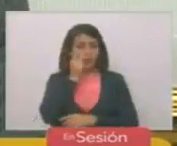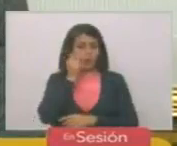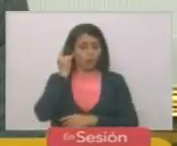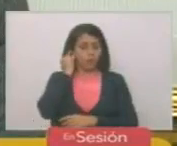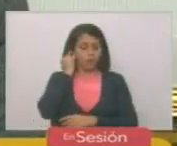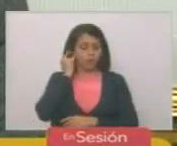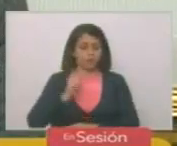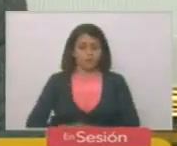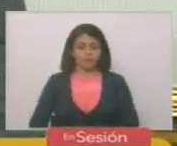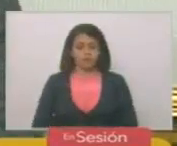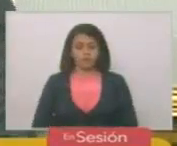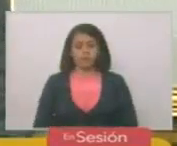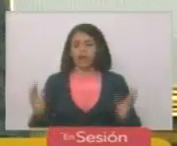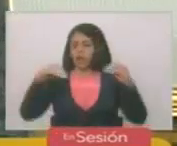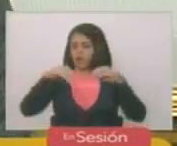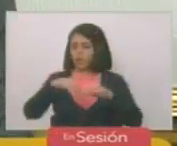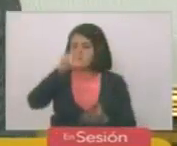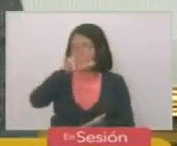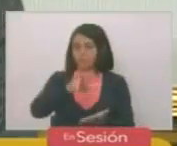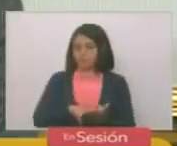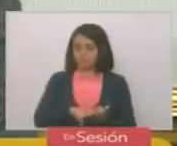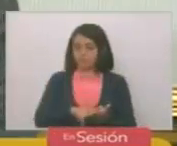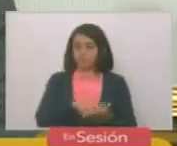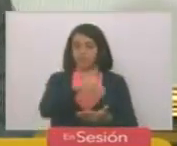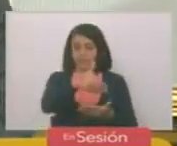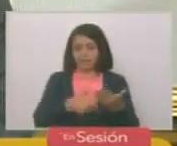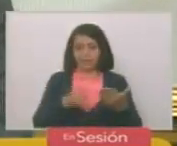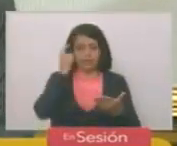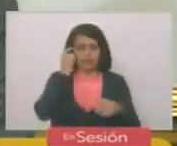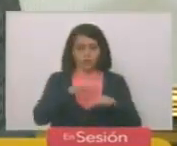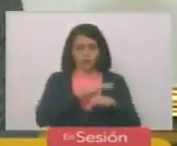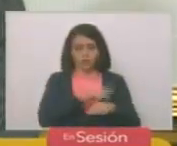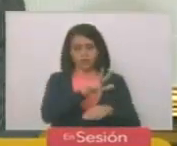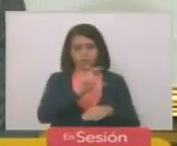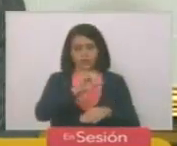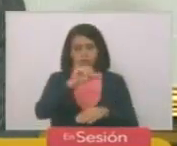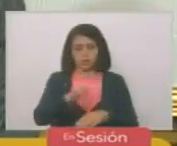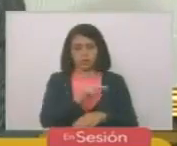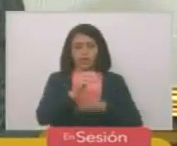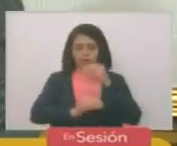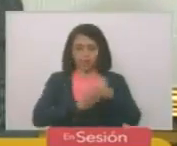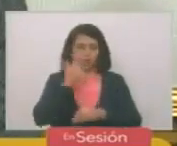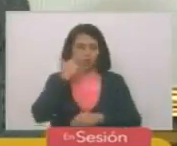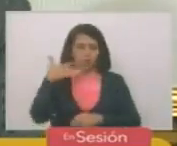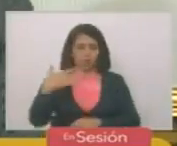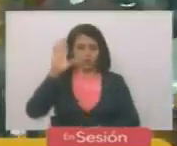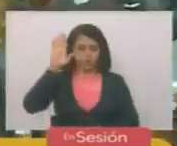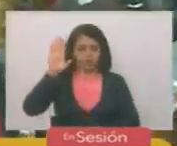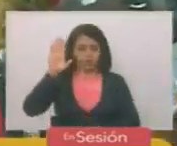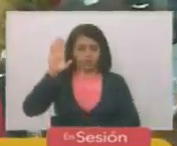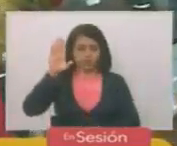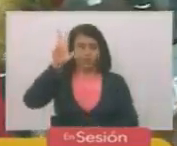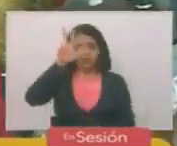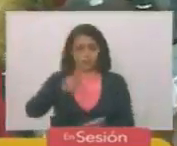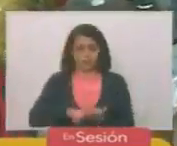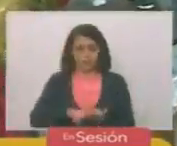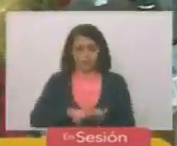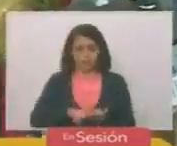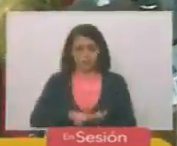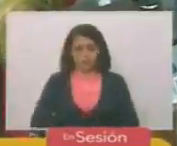diputados que estén de acuerdo en aprobar el acta de la sesión del día jueves 30 de junio, hacerlo con la señal de costumbre. Queda